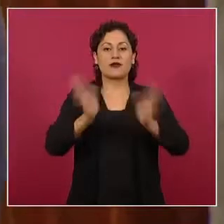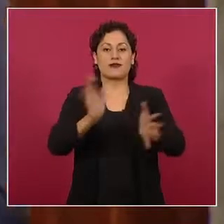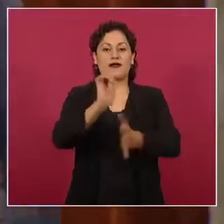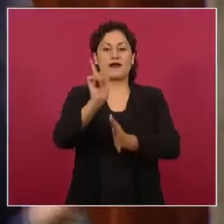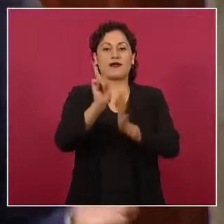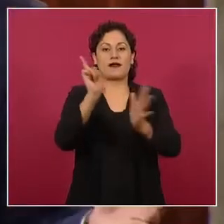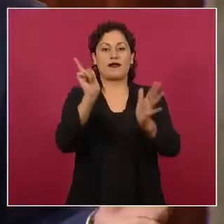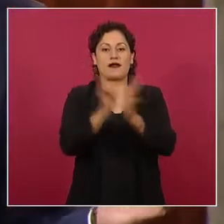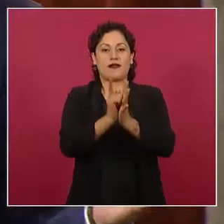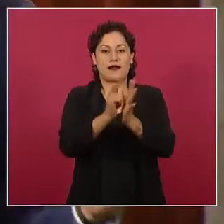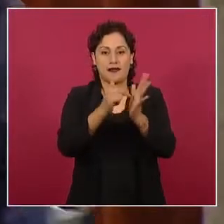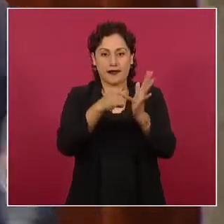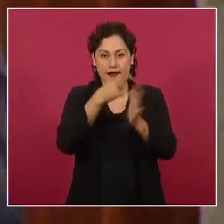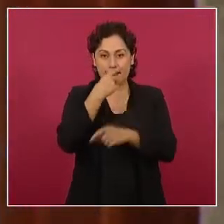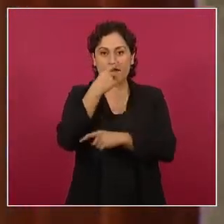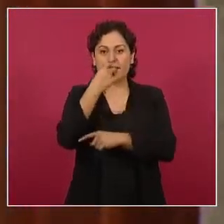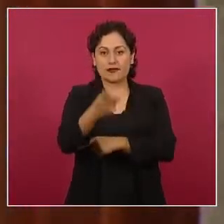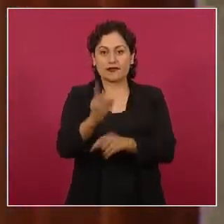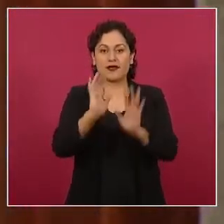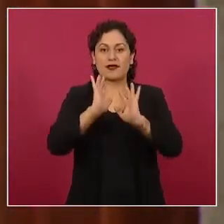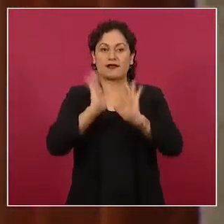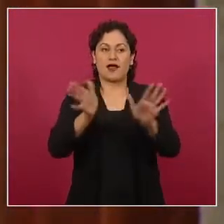se va a recuperar todo ese mercado,